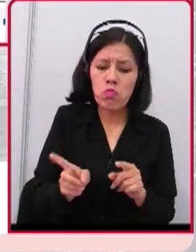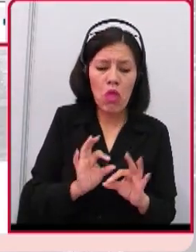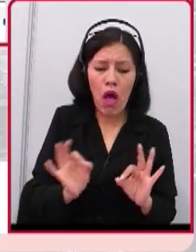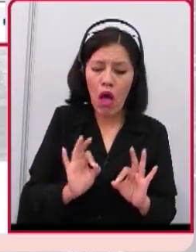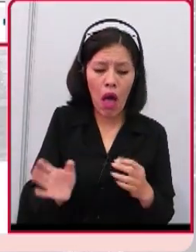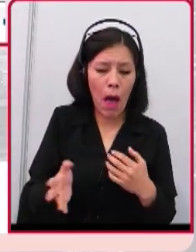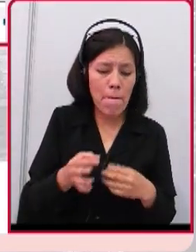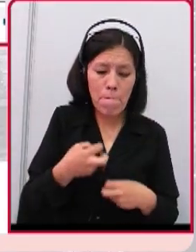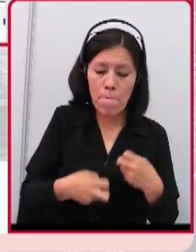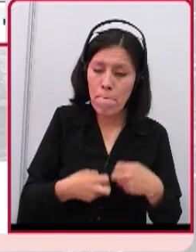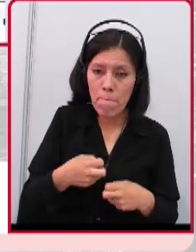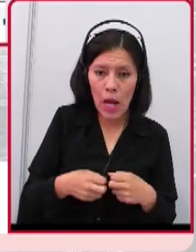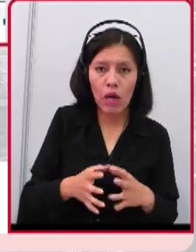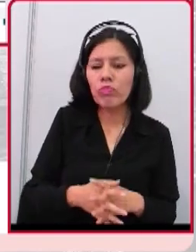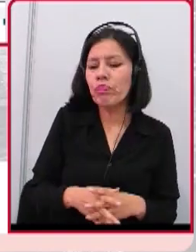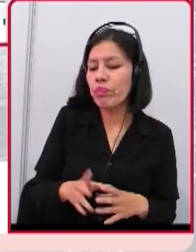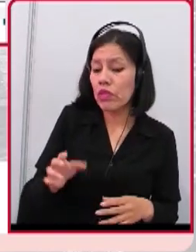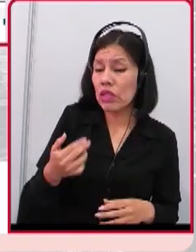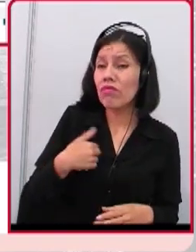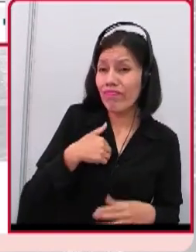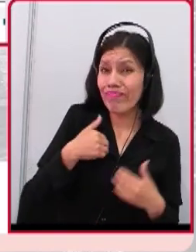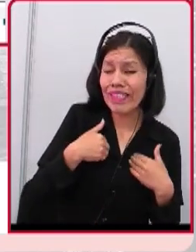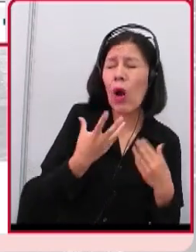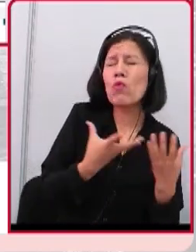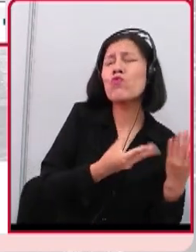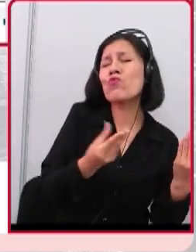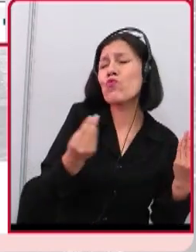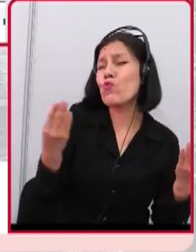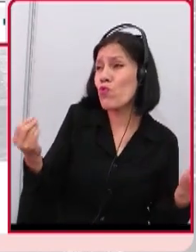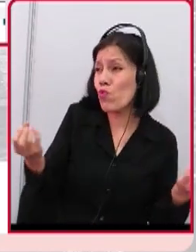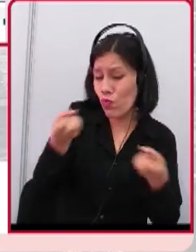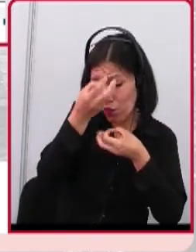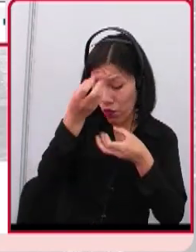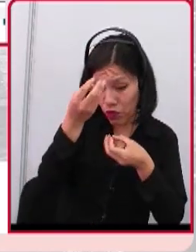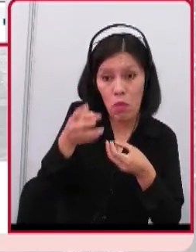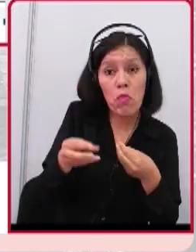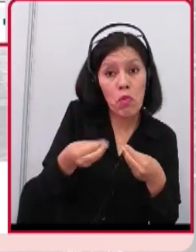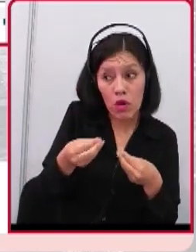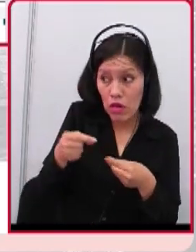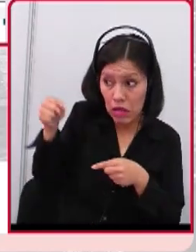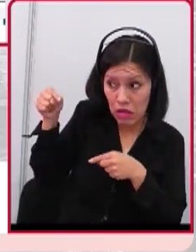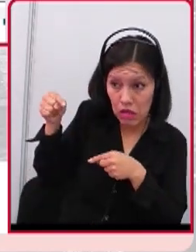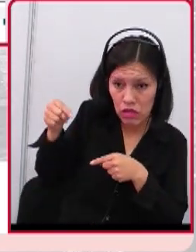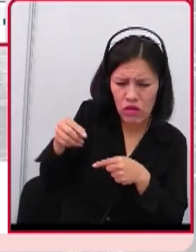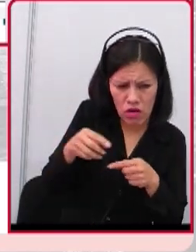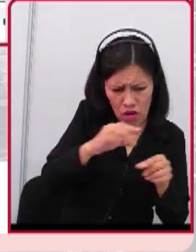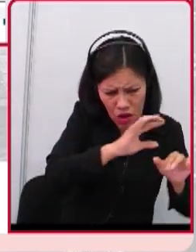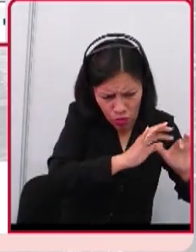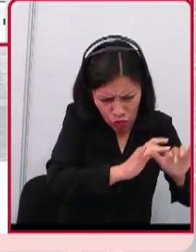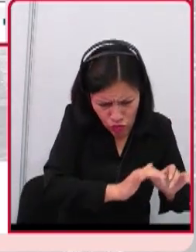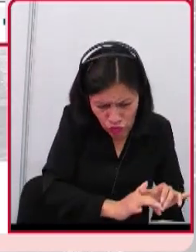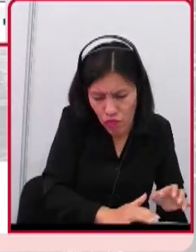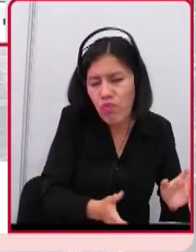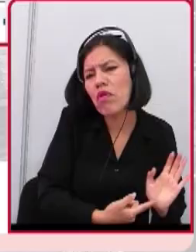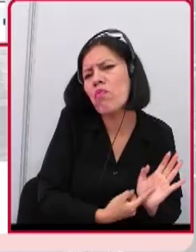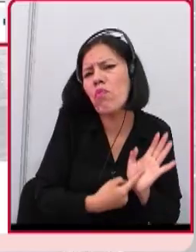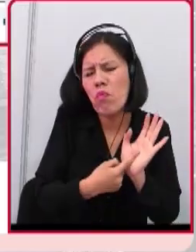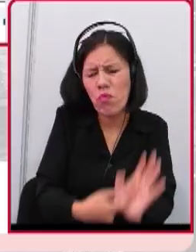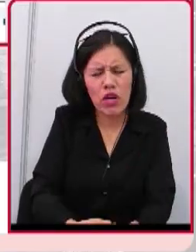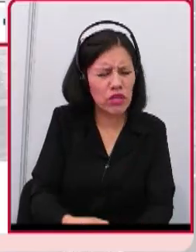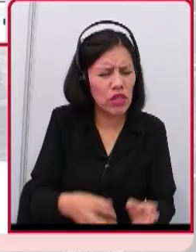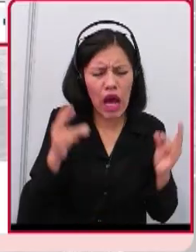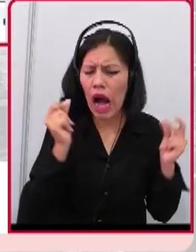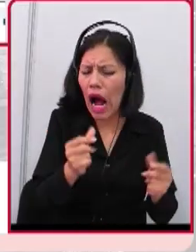dije, tengo bastante información y eso no es un problema porque me genera realizaciones múltiples y lo hace de manera muy rápida y